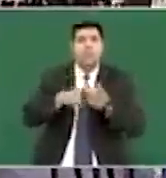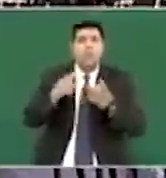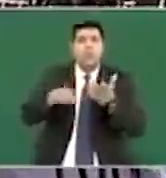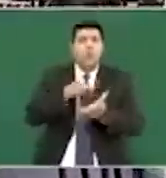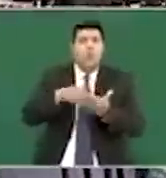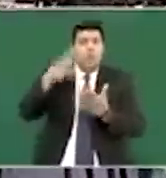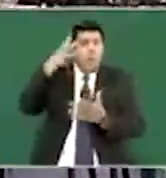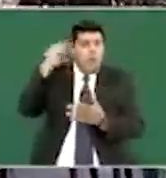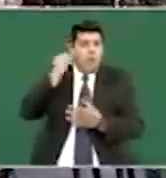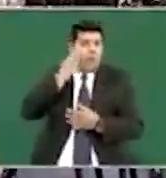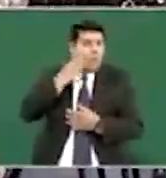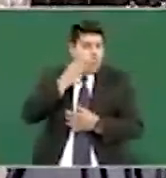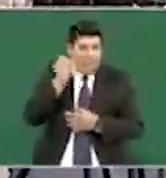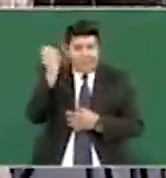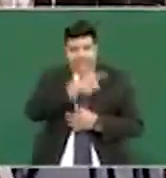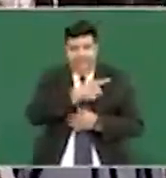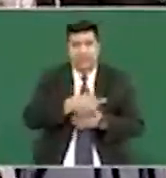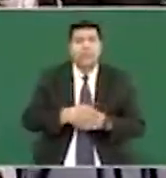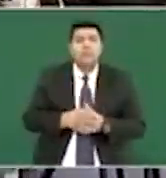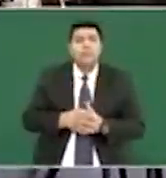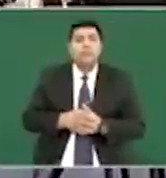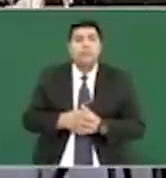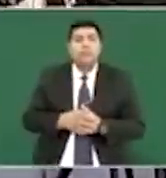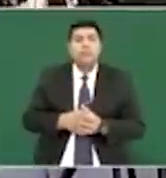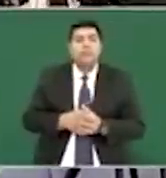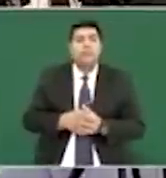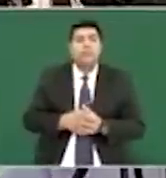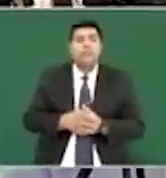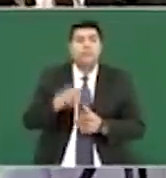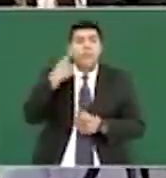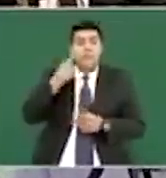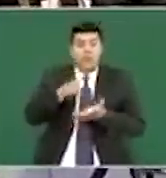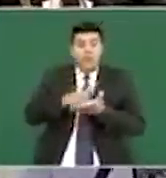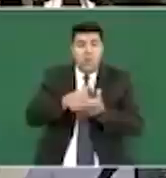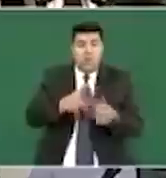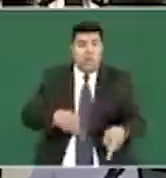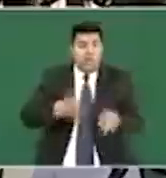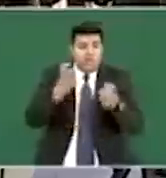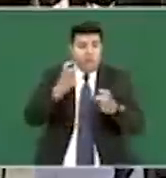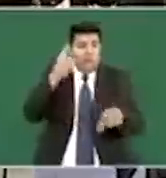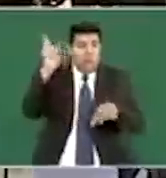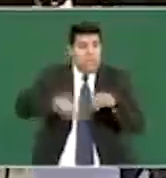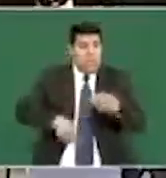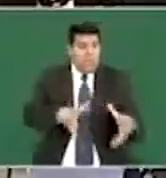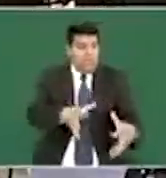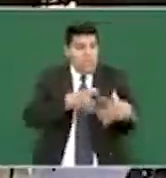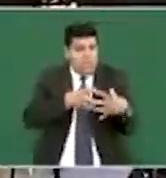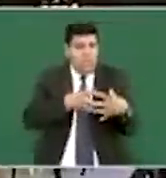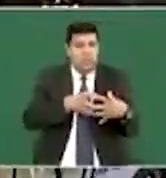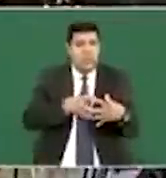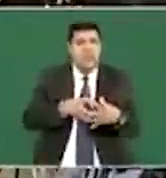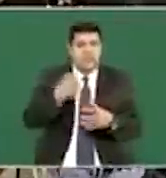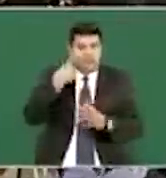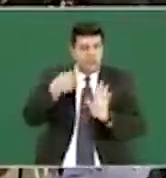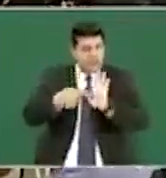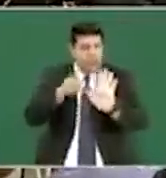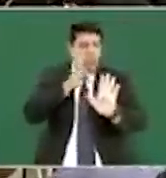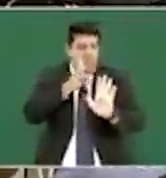Manzanillo sobre el decomiso que se hizo. Nada más